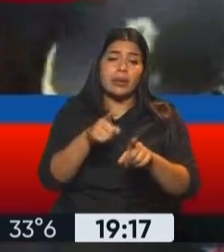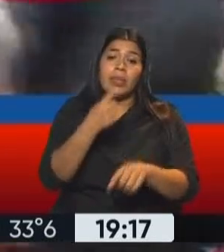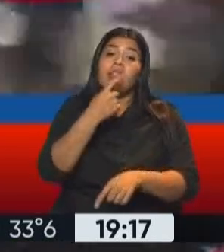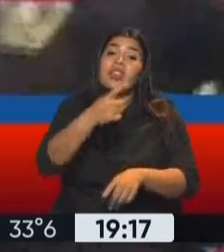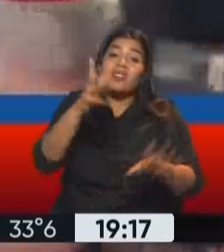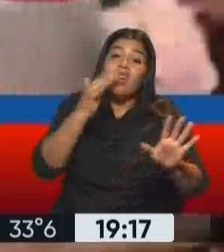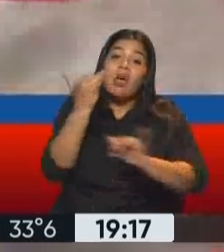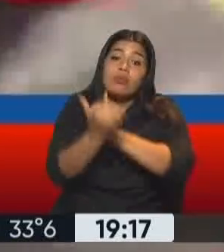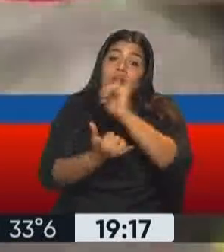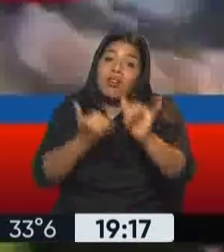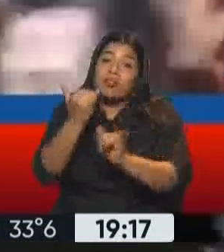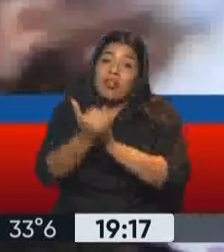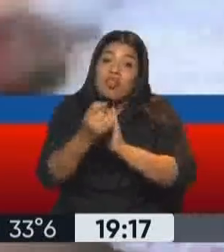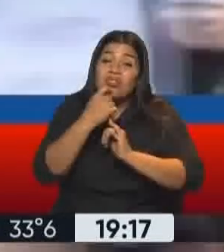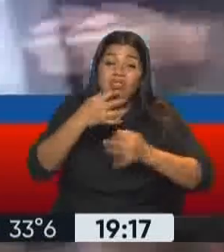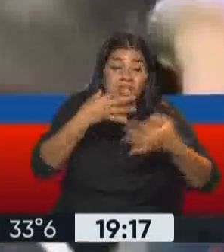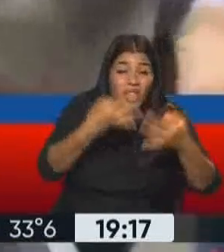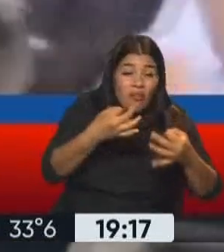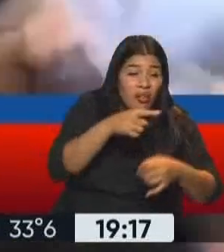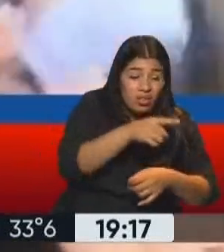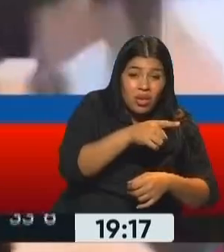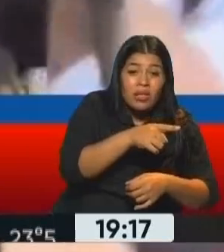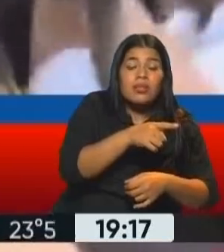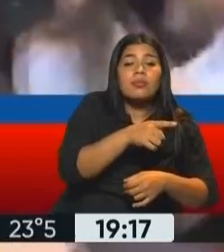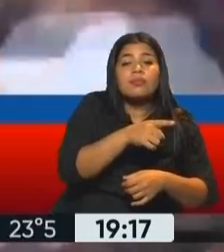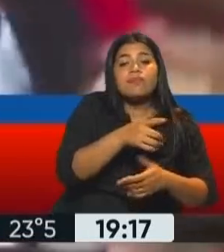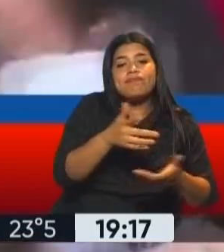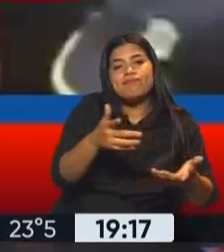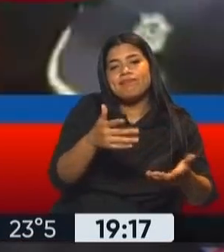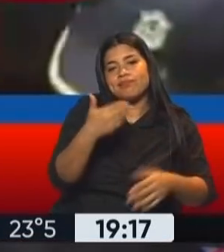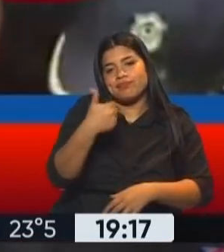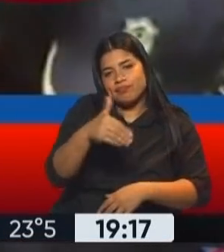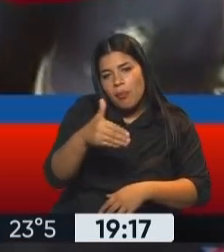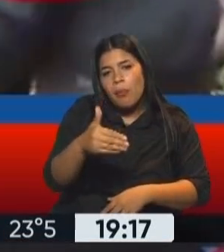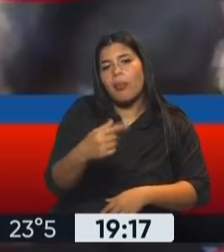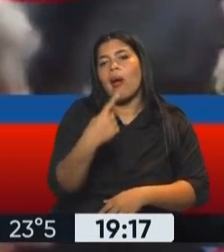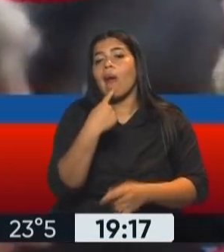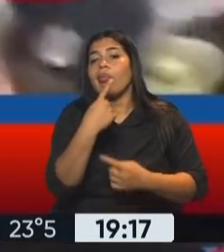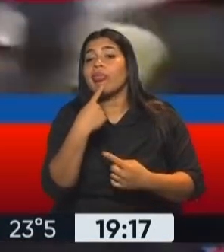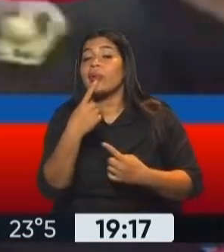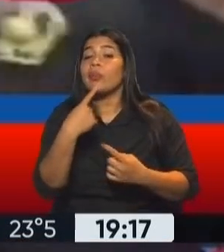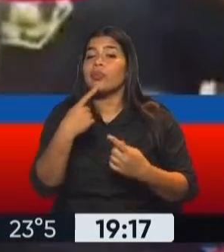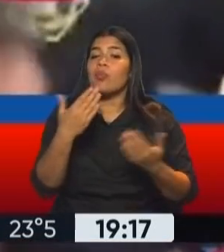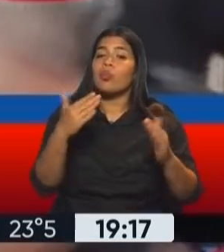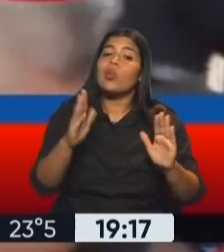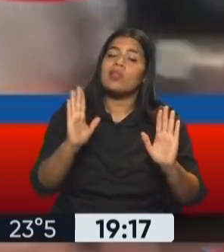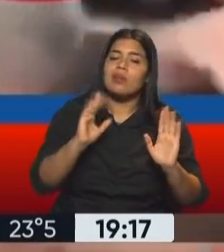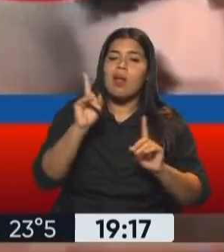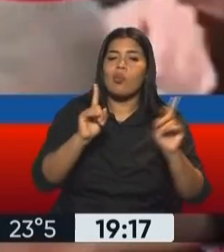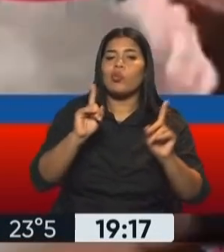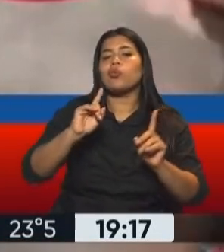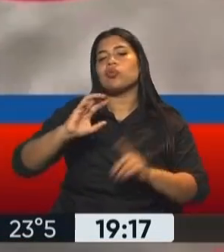ver, con apartarlo, lo que él dijo es que lo van a ver en unas entrevistas que dio a algunos canales de noticias que se van a